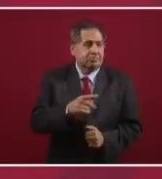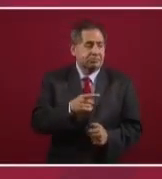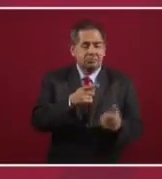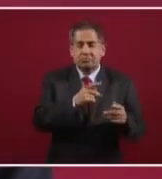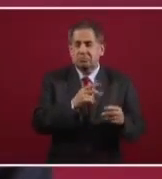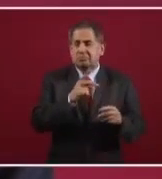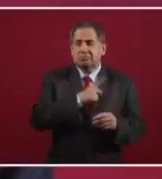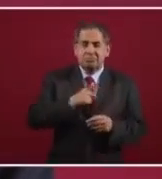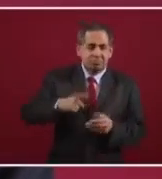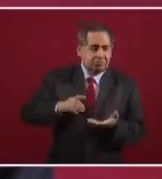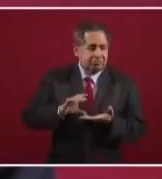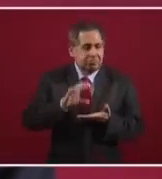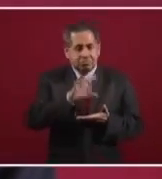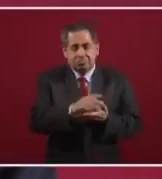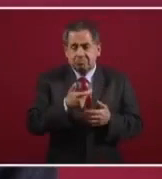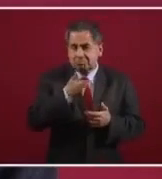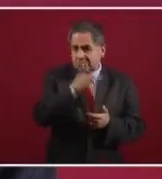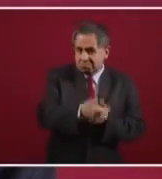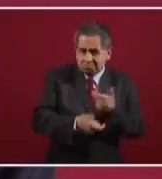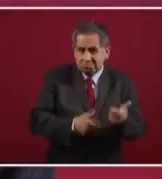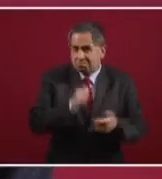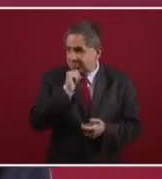deudas sin pagar,